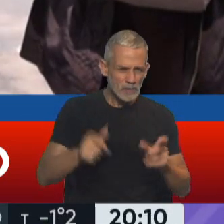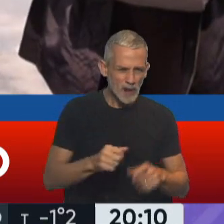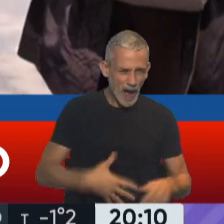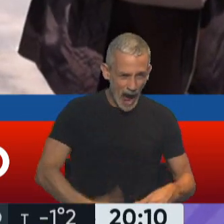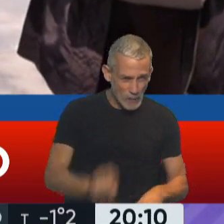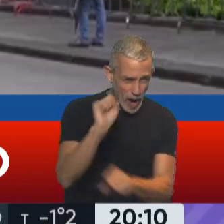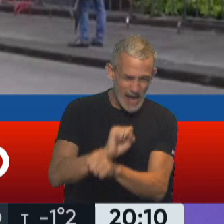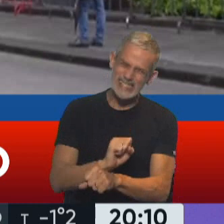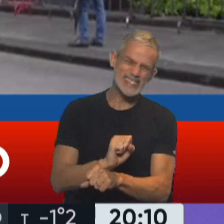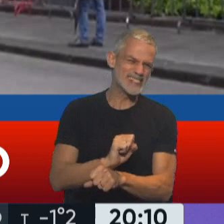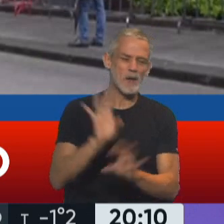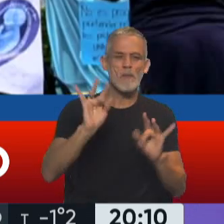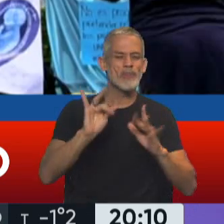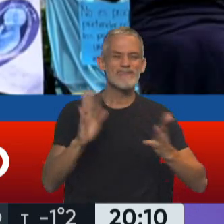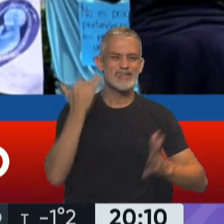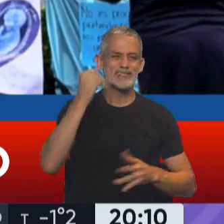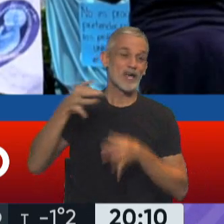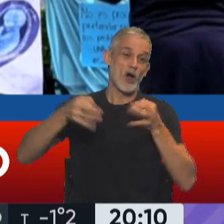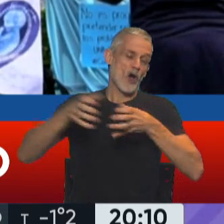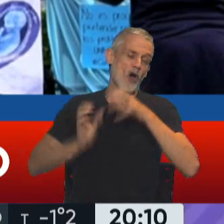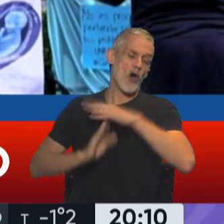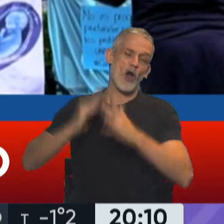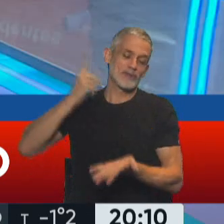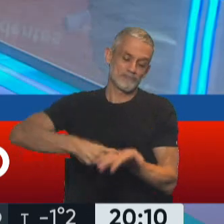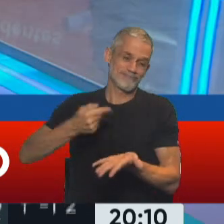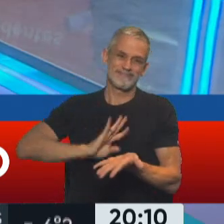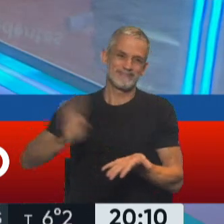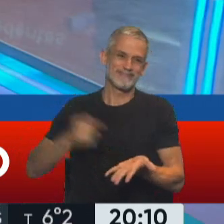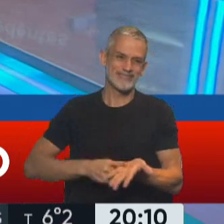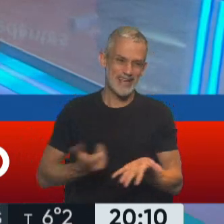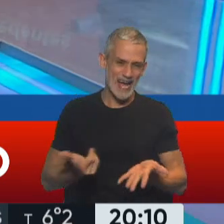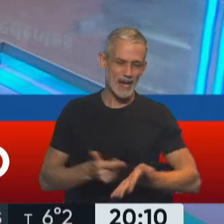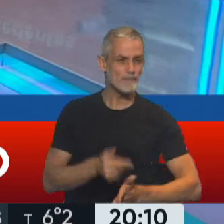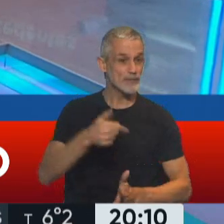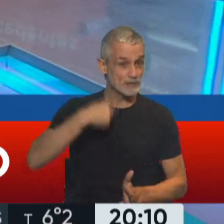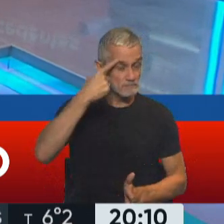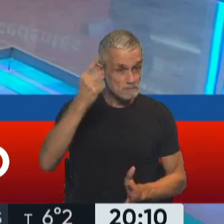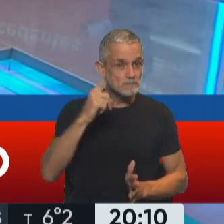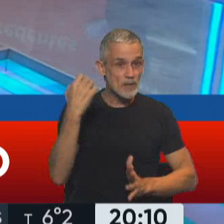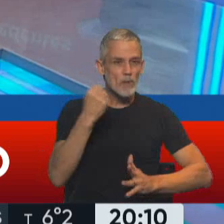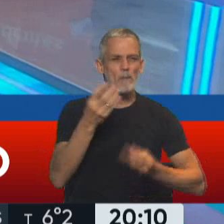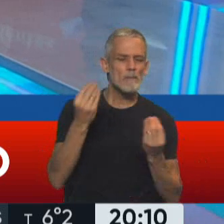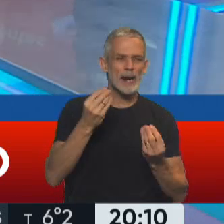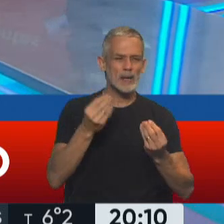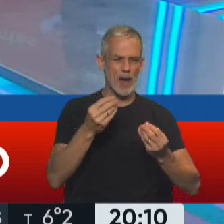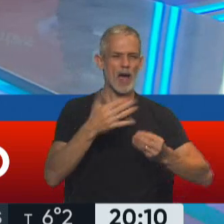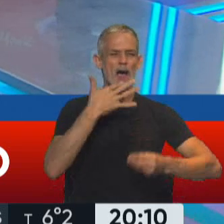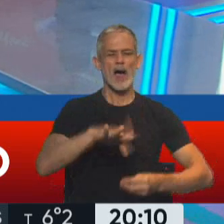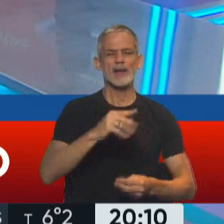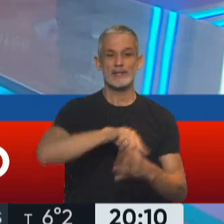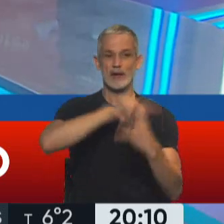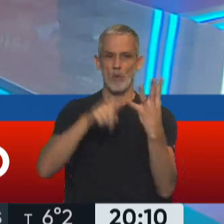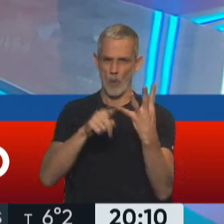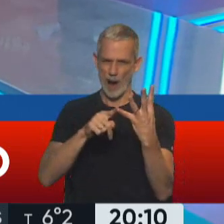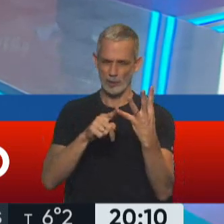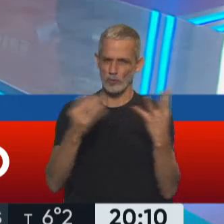detenidas por practicarse un aborto en México después de este fallo. Y me parece que va a ser muy importante para cerrar las claves el cuarto punto.